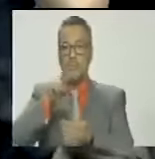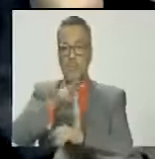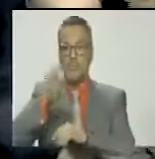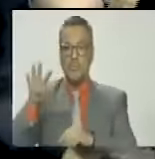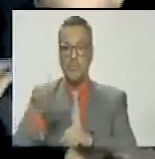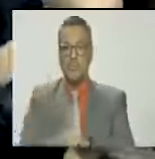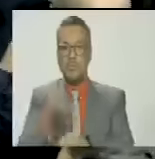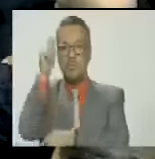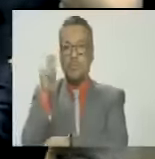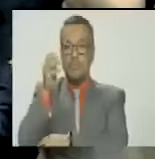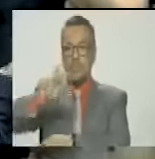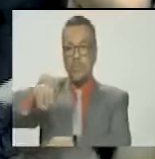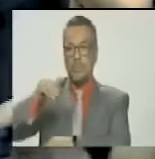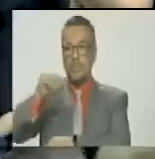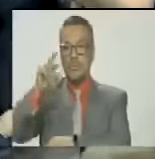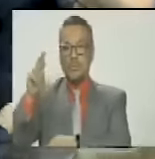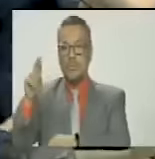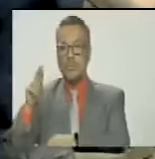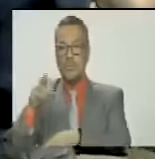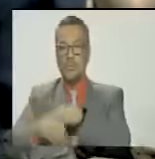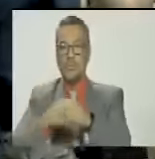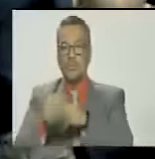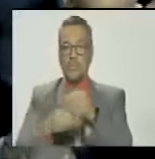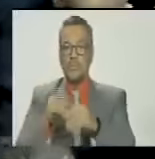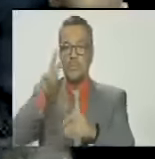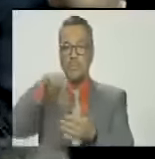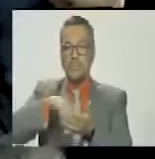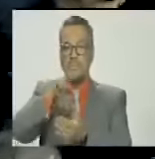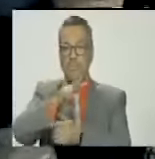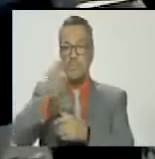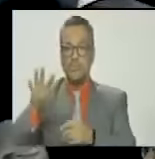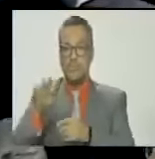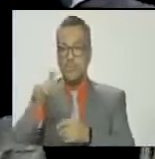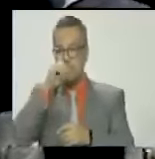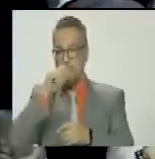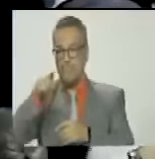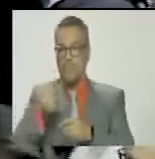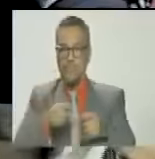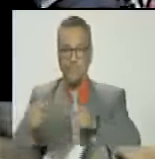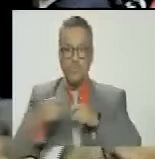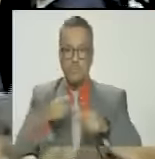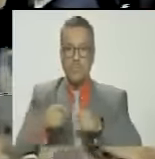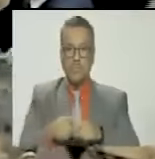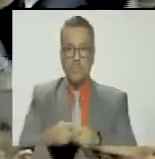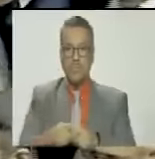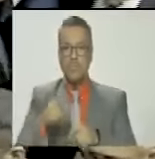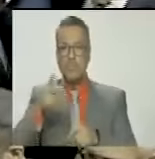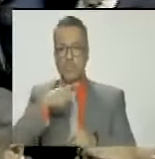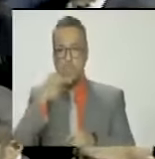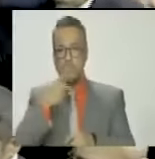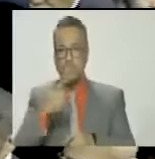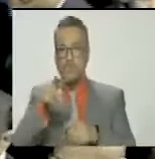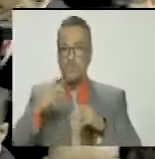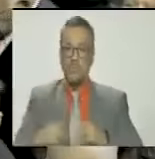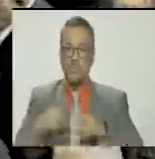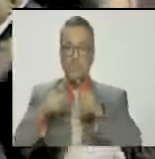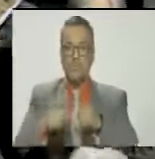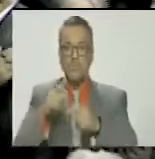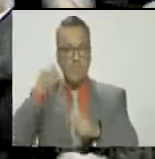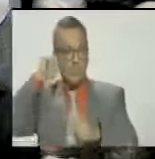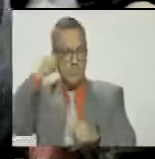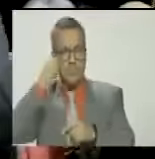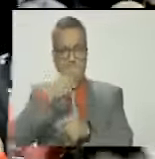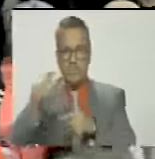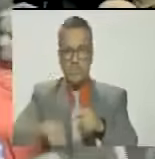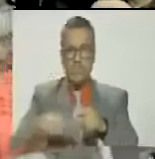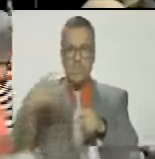2024-2025. El diputado Jorge Rodríguez catalogó el 2024 como un año de acción política. En este caso también le recordamos